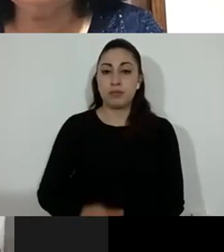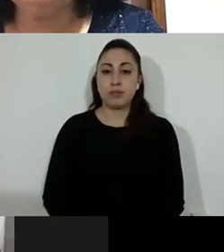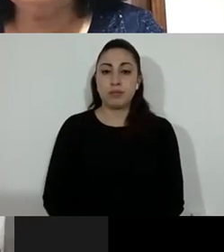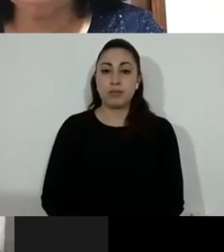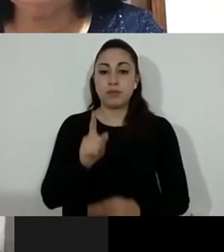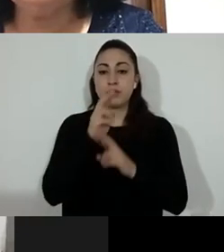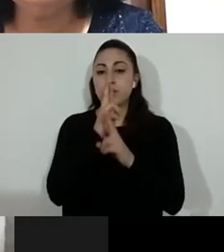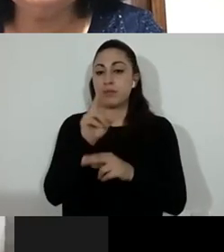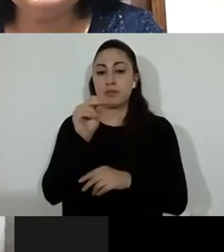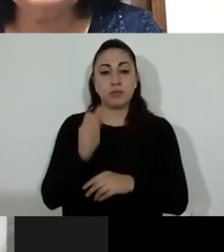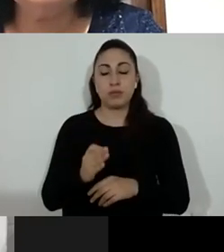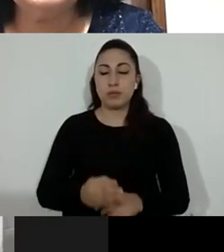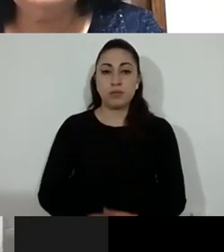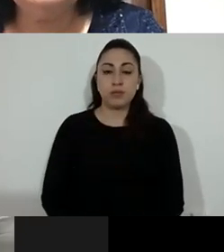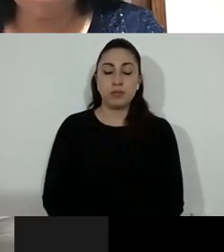Gaviño en contra.